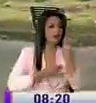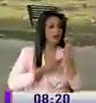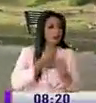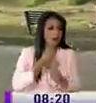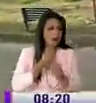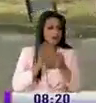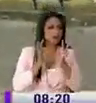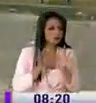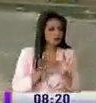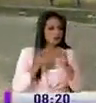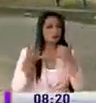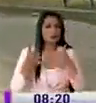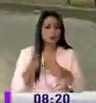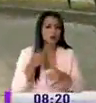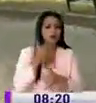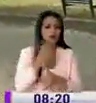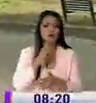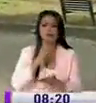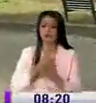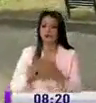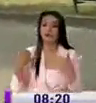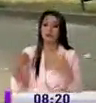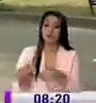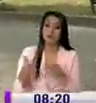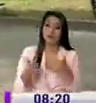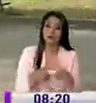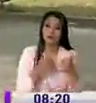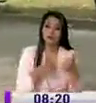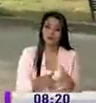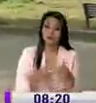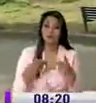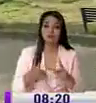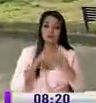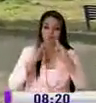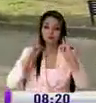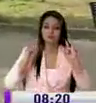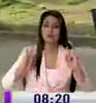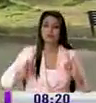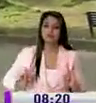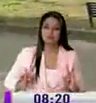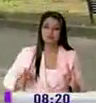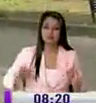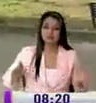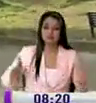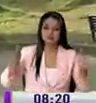tener? ¿Juegos para los niños? Juegos va a tener en la parte de una aldea que nosotros llamamos, va a ser